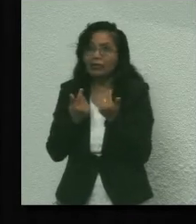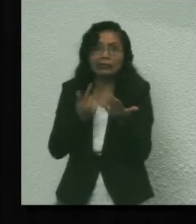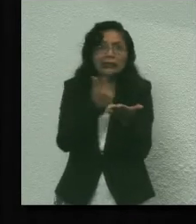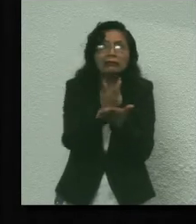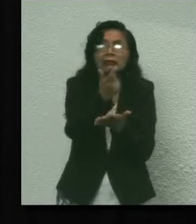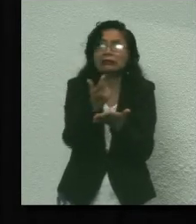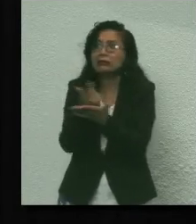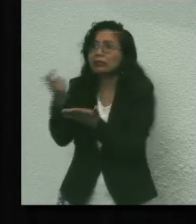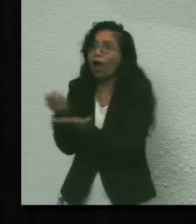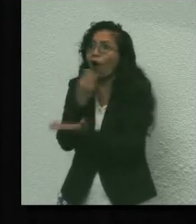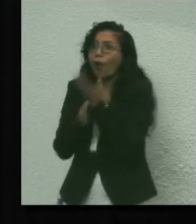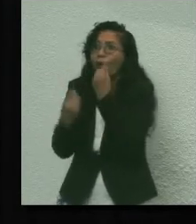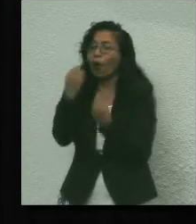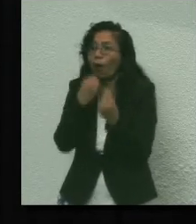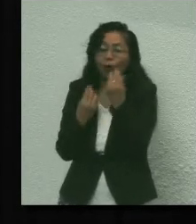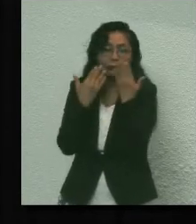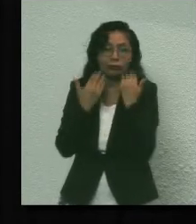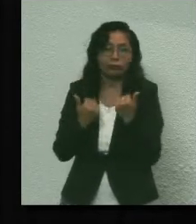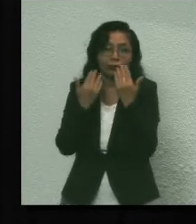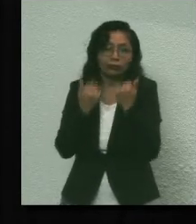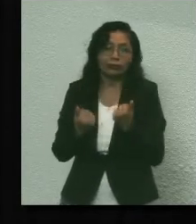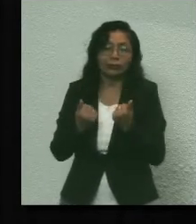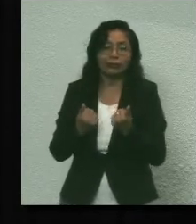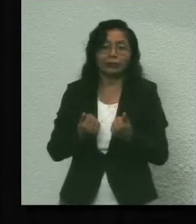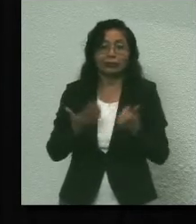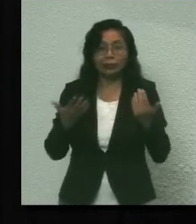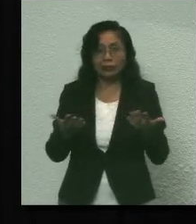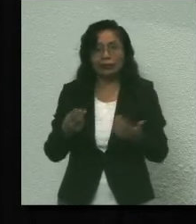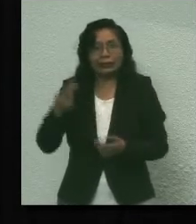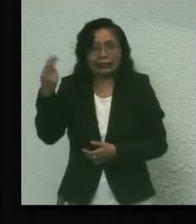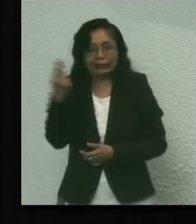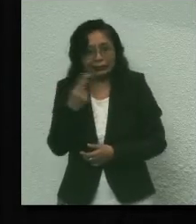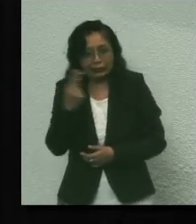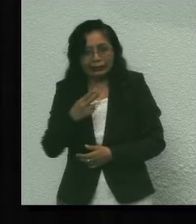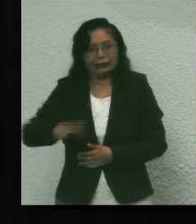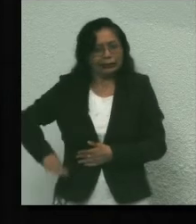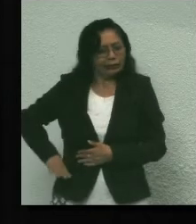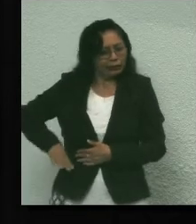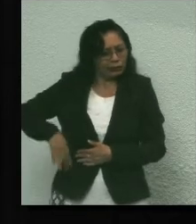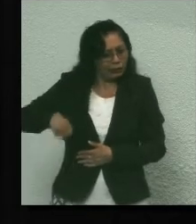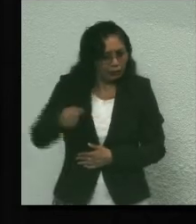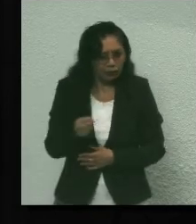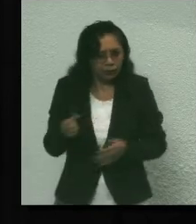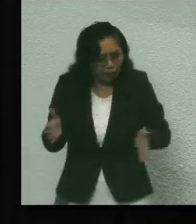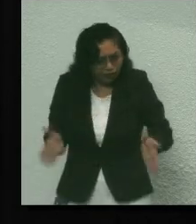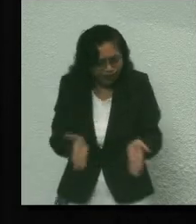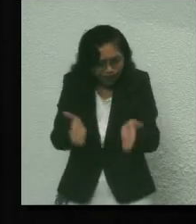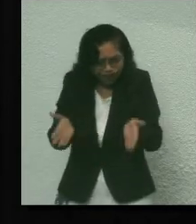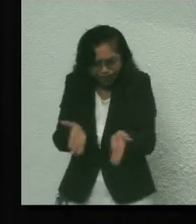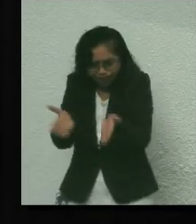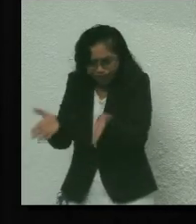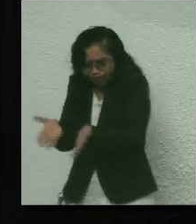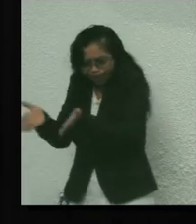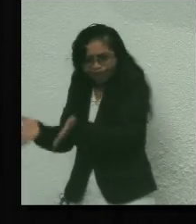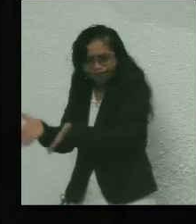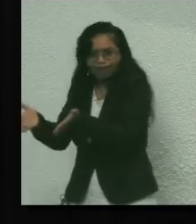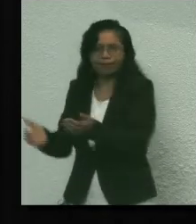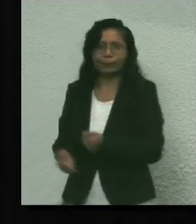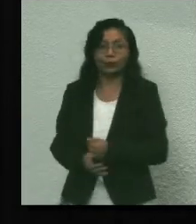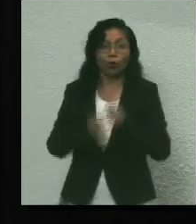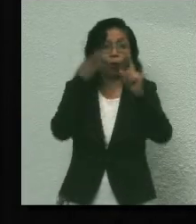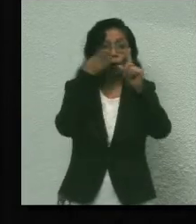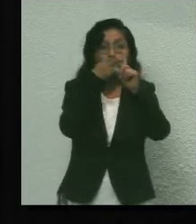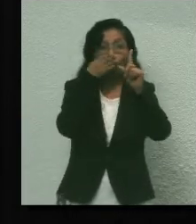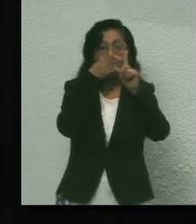para comer se requiere pues fortalecer a los sectores más afectados de esta crisis con el fin de